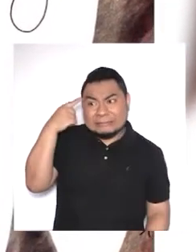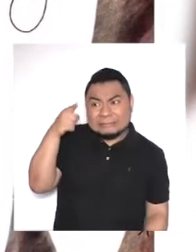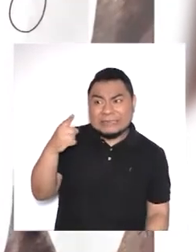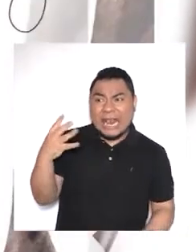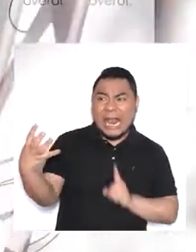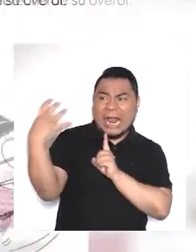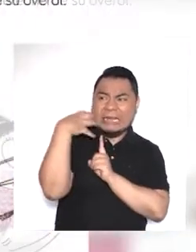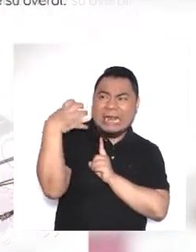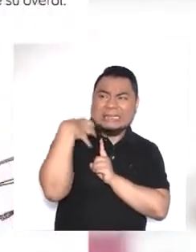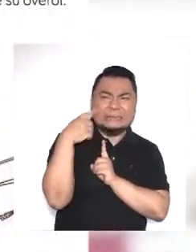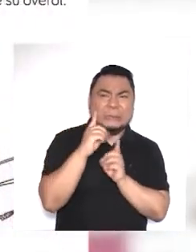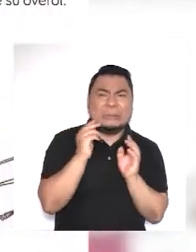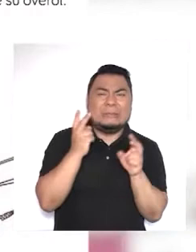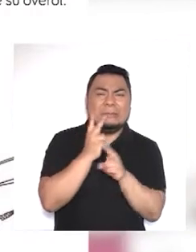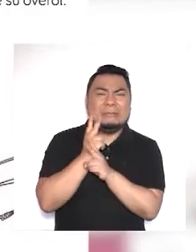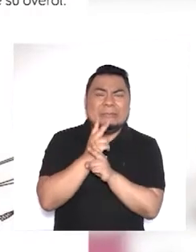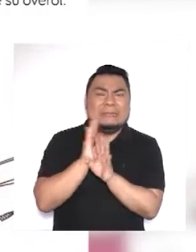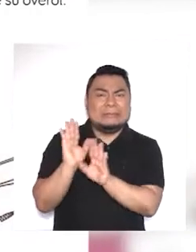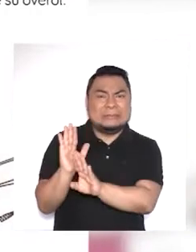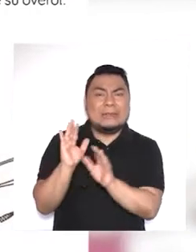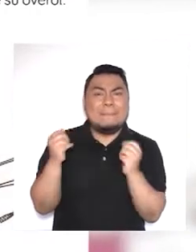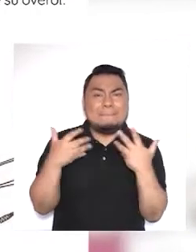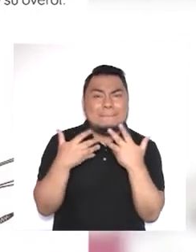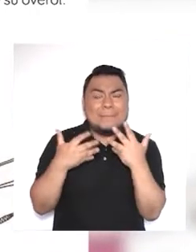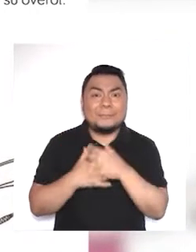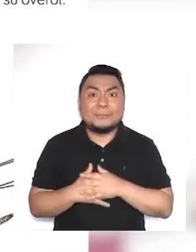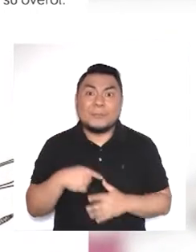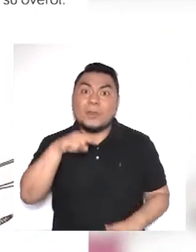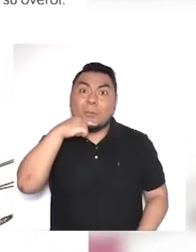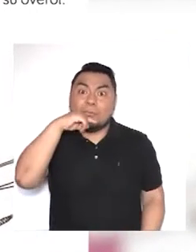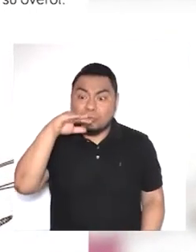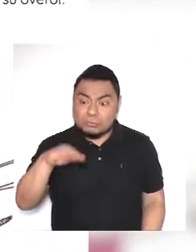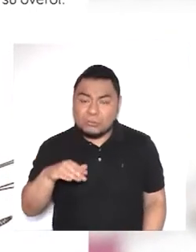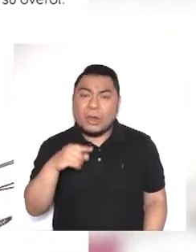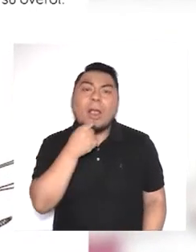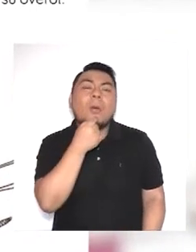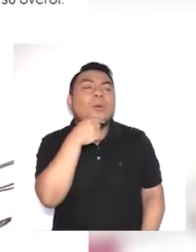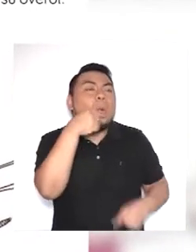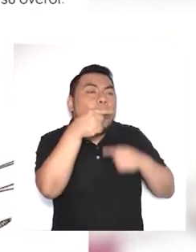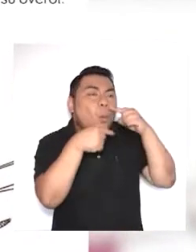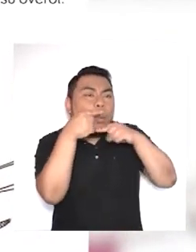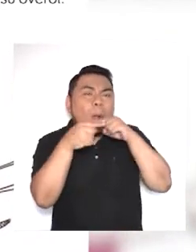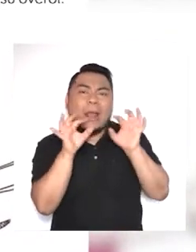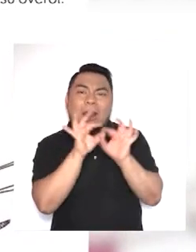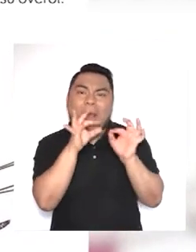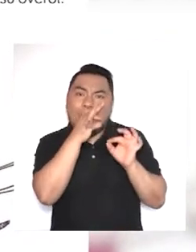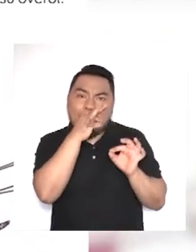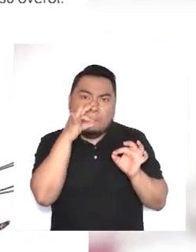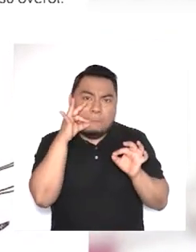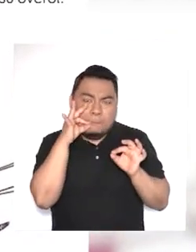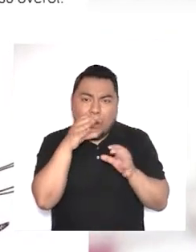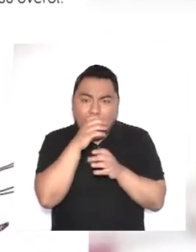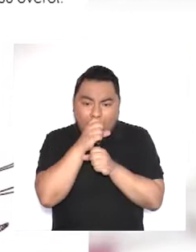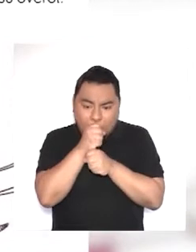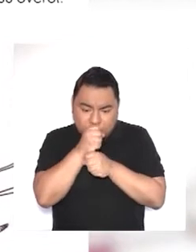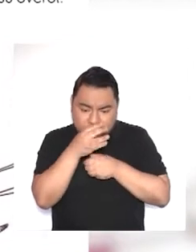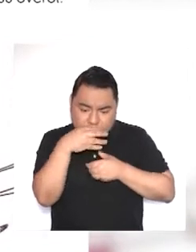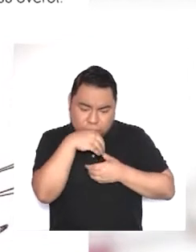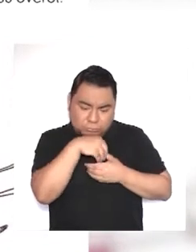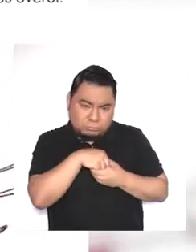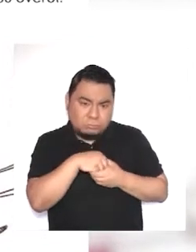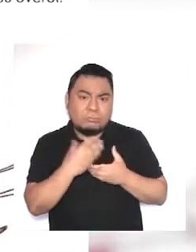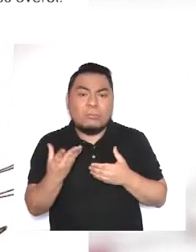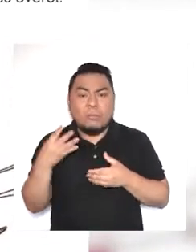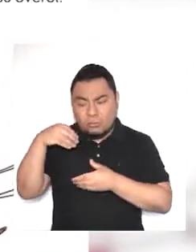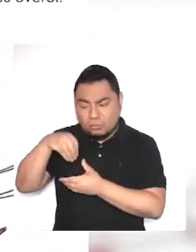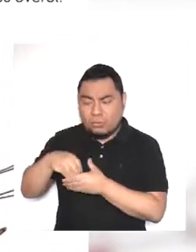a atacar. Esa niña no le contaba a nadie sobre sus miedos y los guardaba en el bolsillo